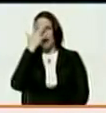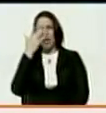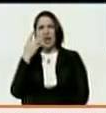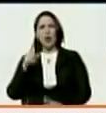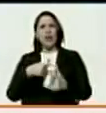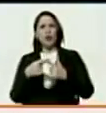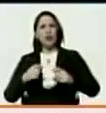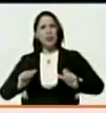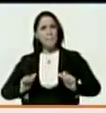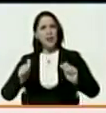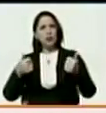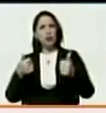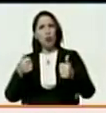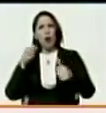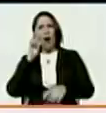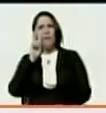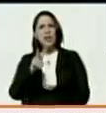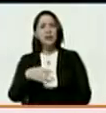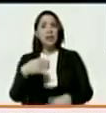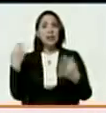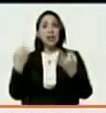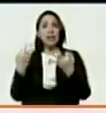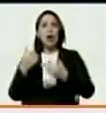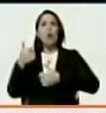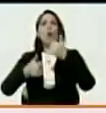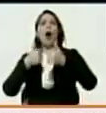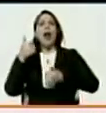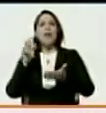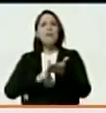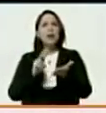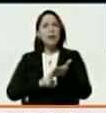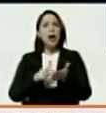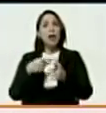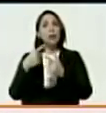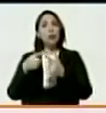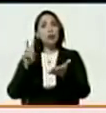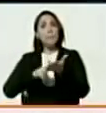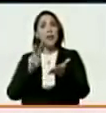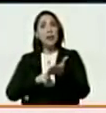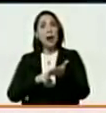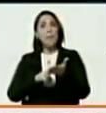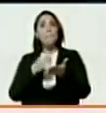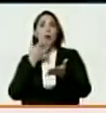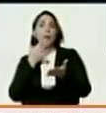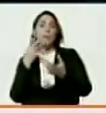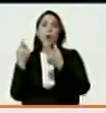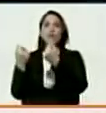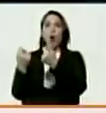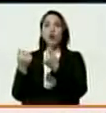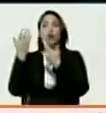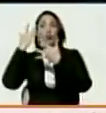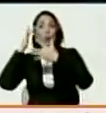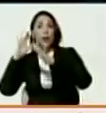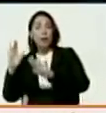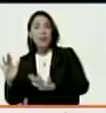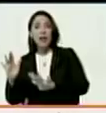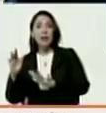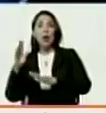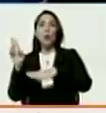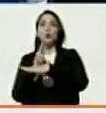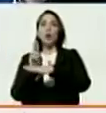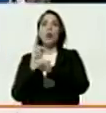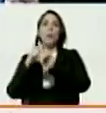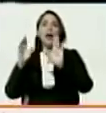la realidad. ¿Y cuál es la realidad? La realidad es que los fondos que estaban supuestamente destinados